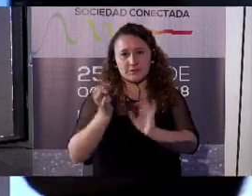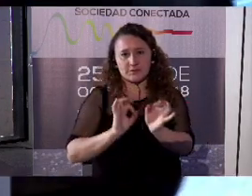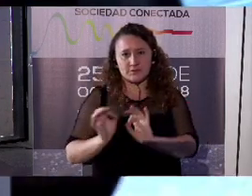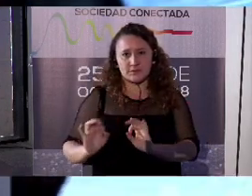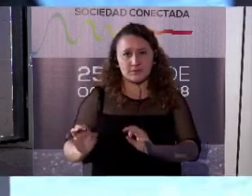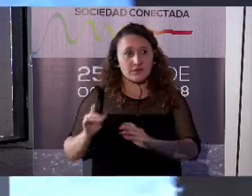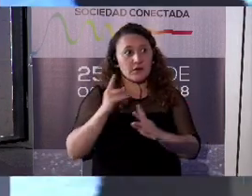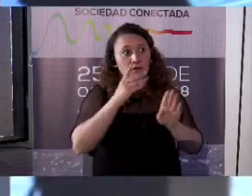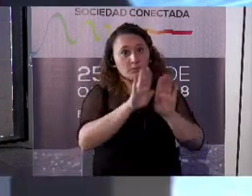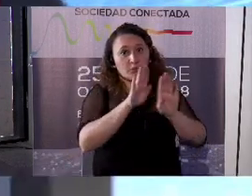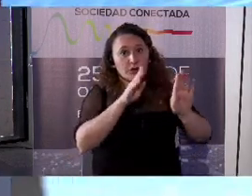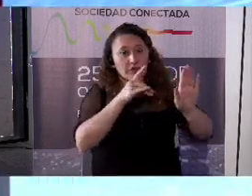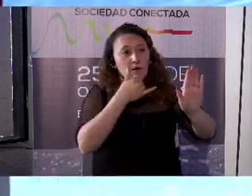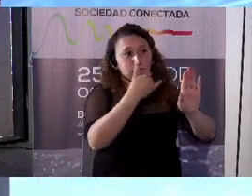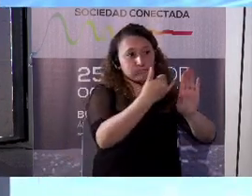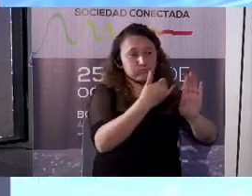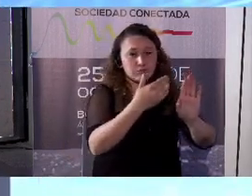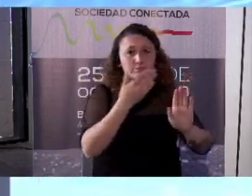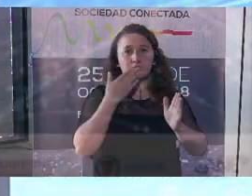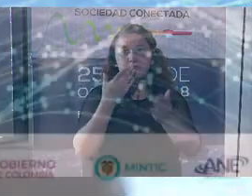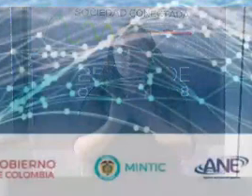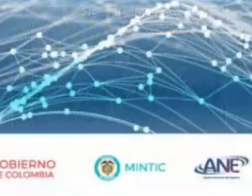la en la puerta Mil